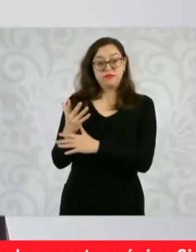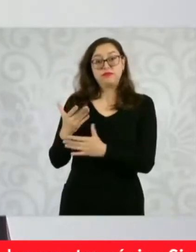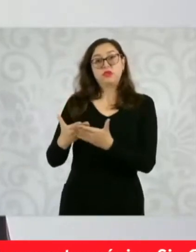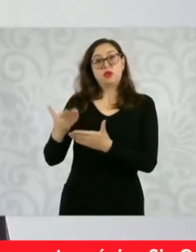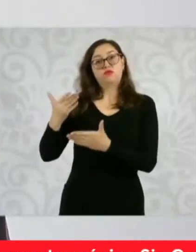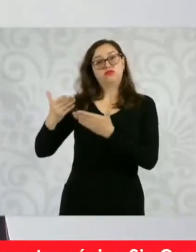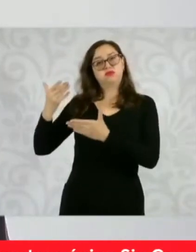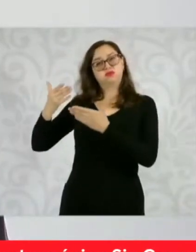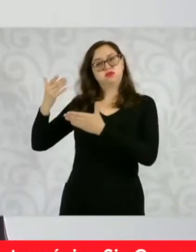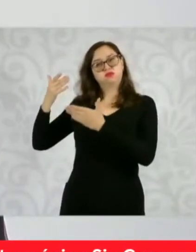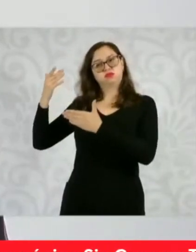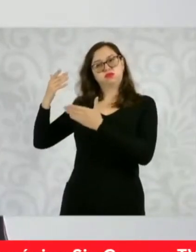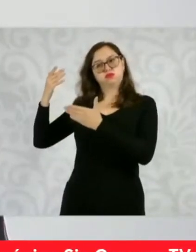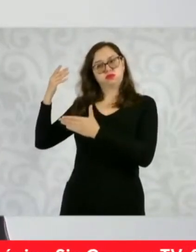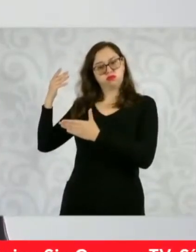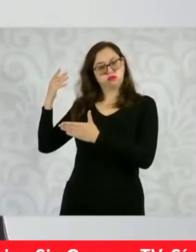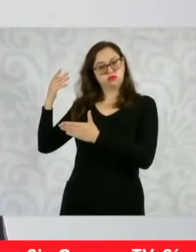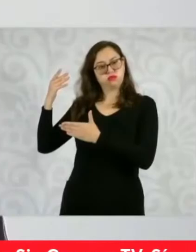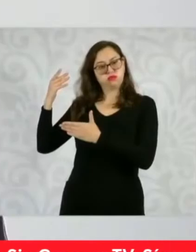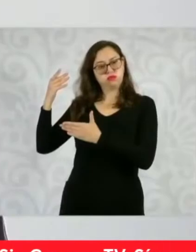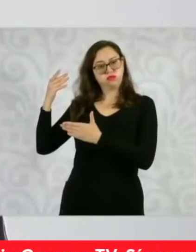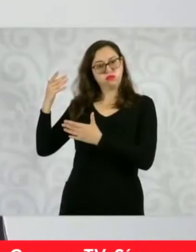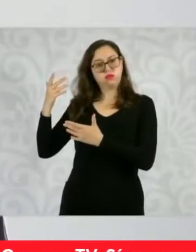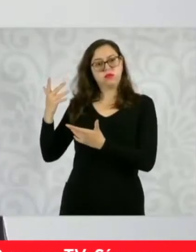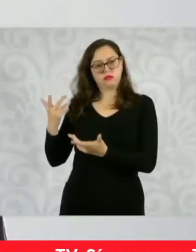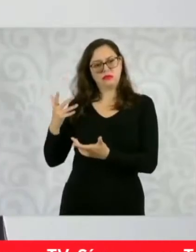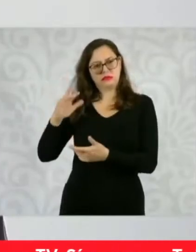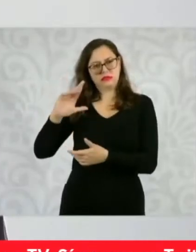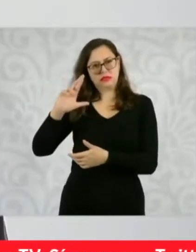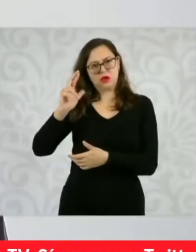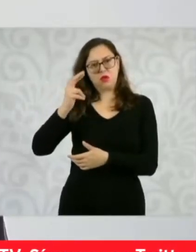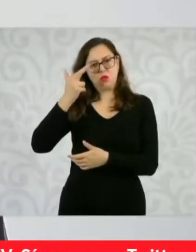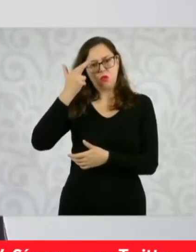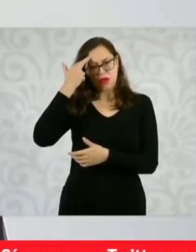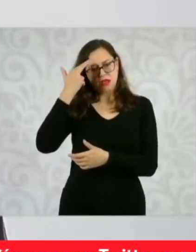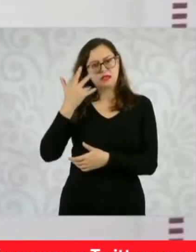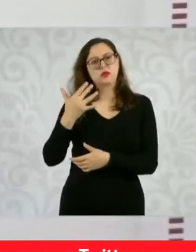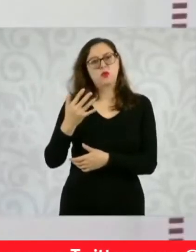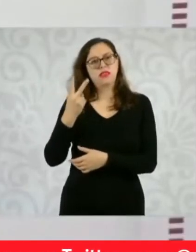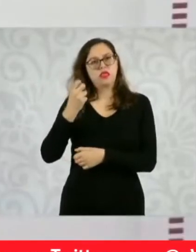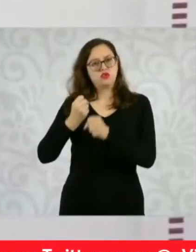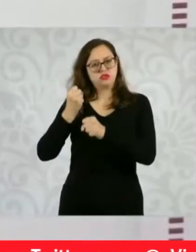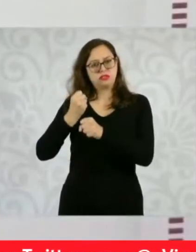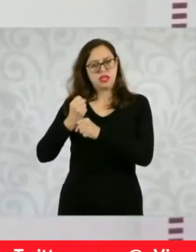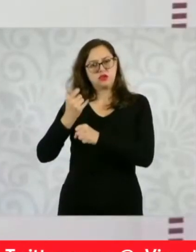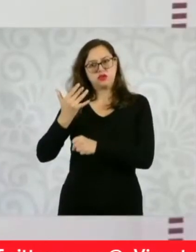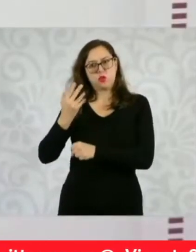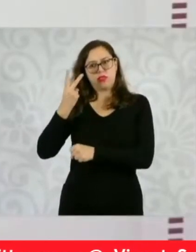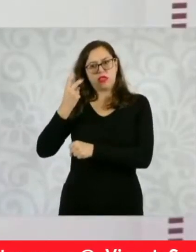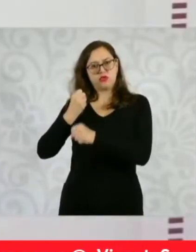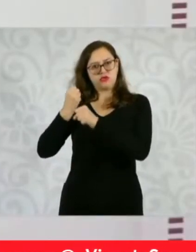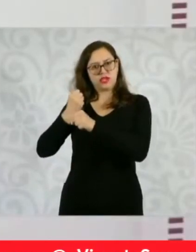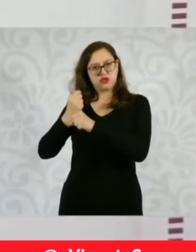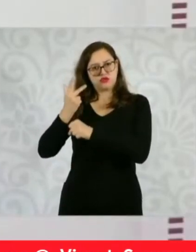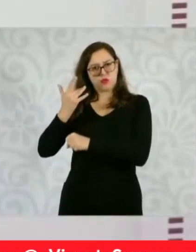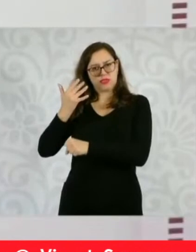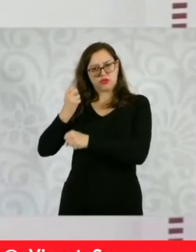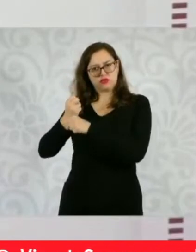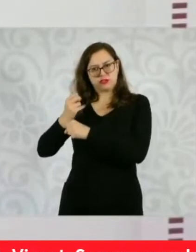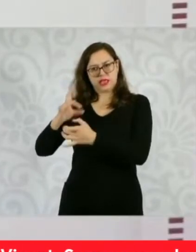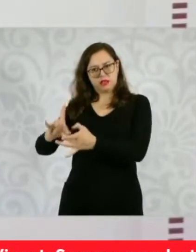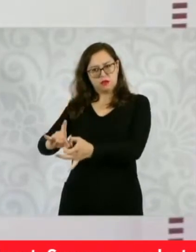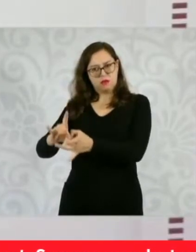lo largo de cuatro ataduras de años, ustedes recuerdan que cada 52 años es una atadura, estamos hablando de